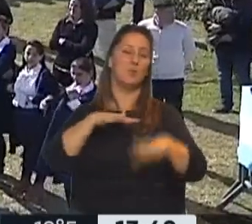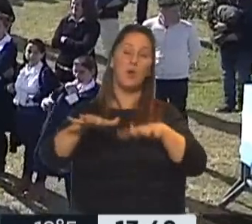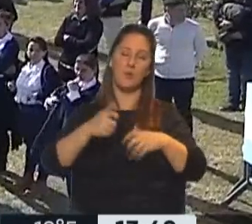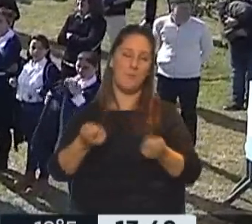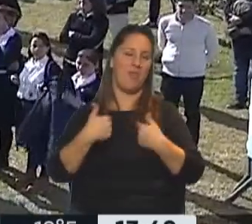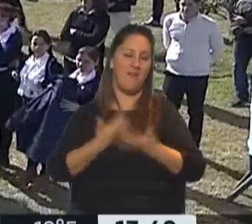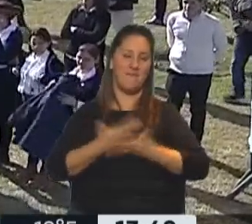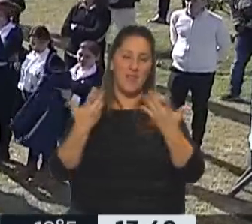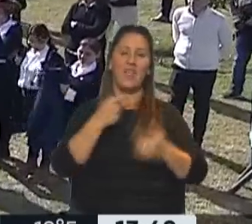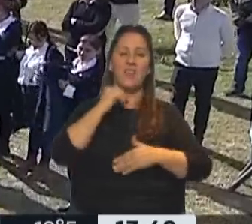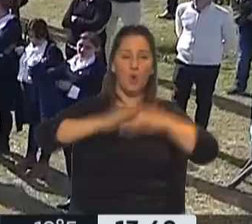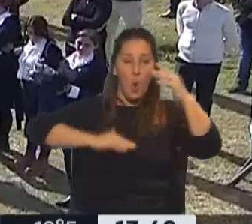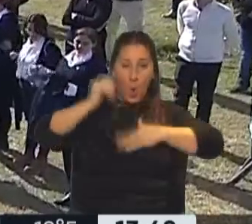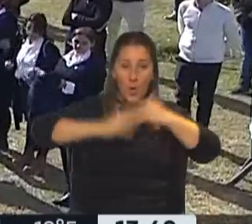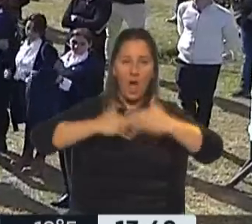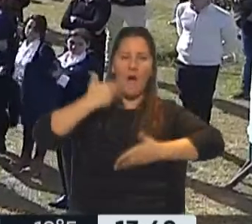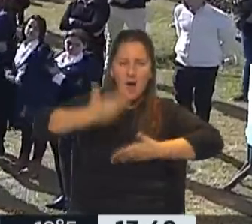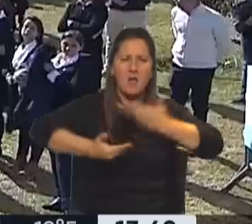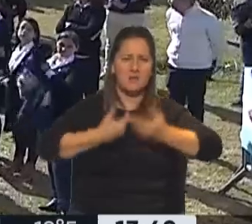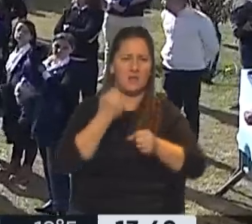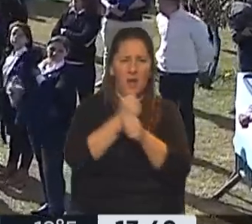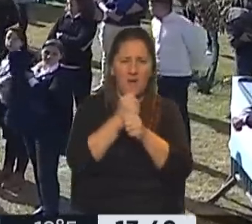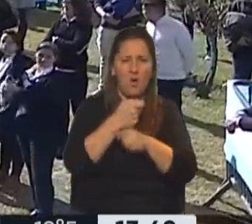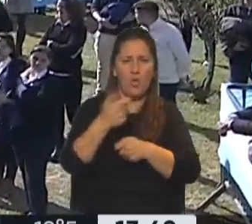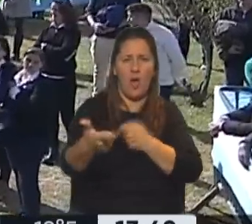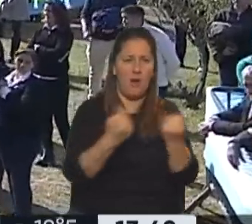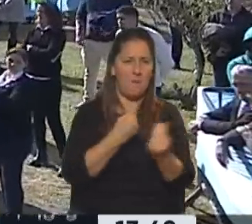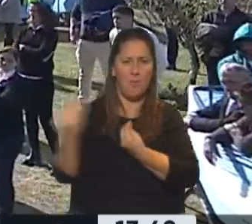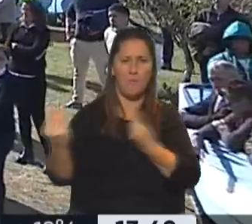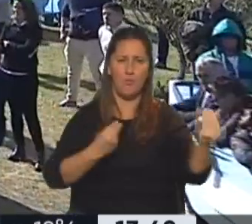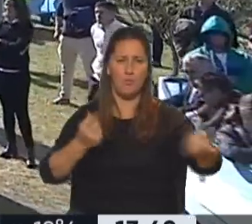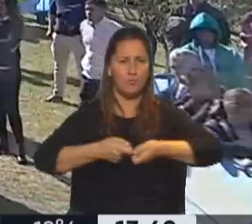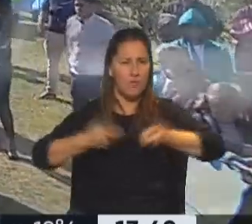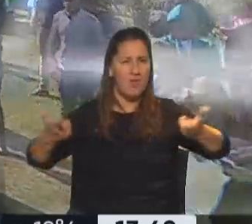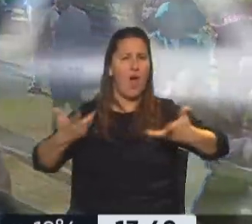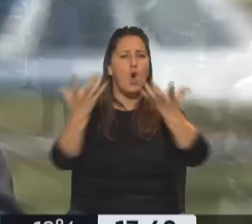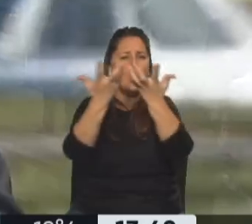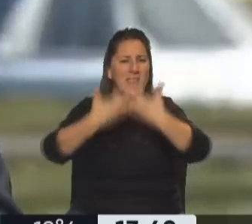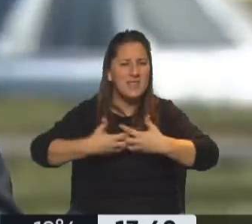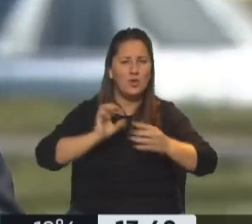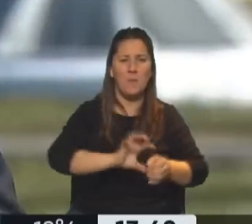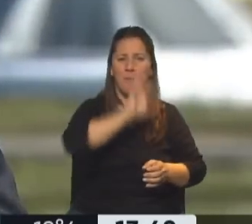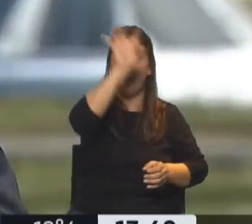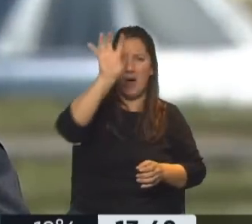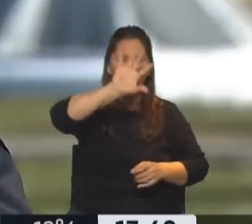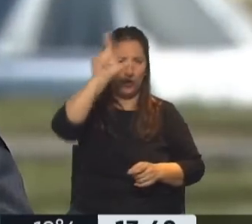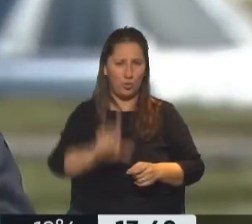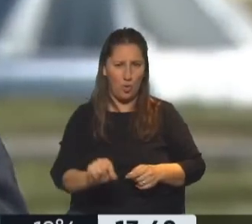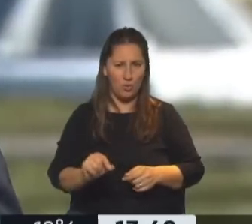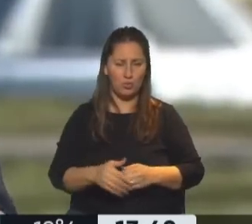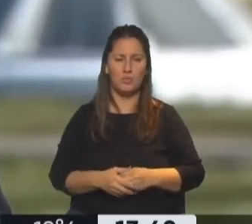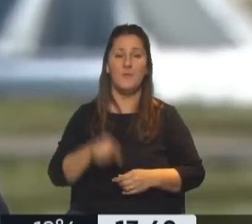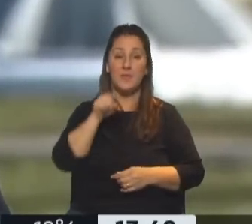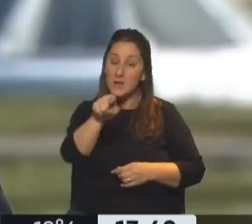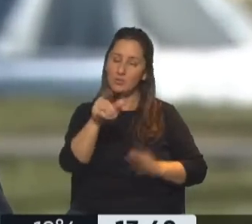decir que la obra pública avanza, da empleo, genera infraestructura para todo el país. Y